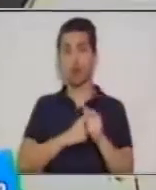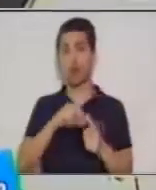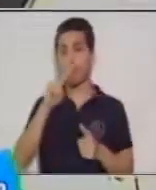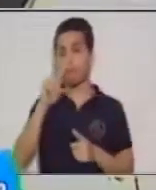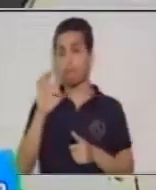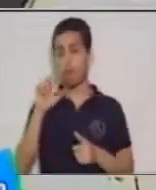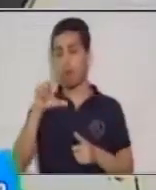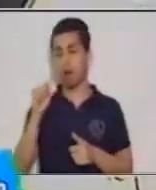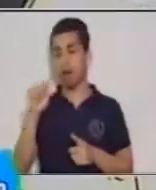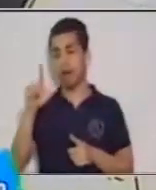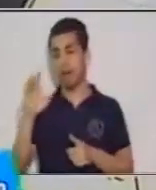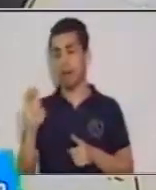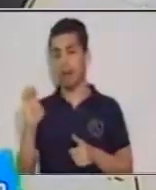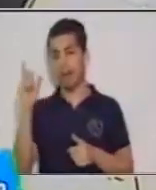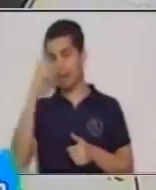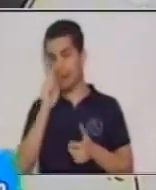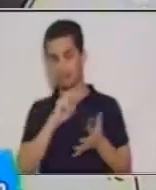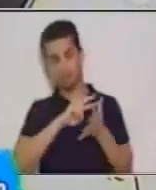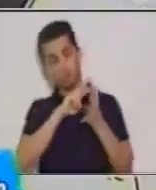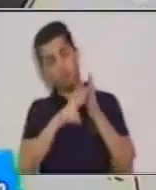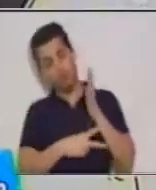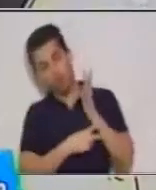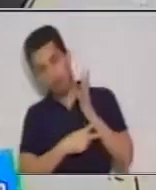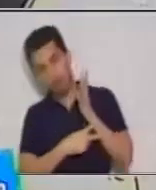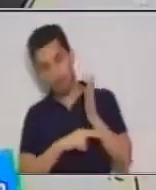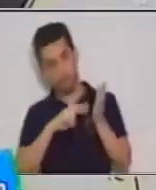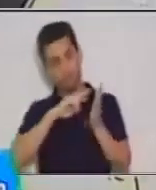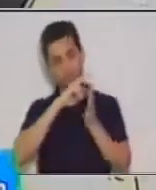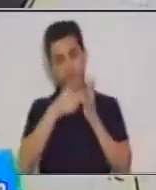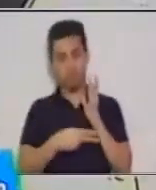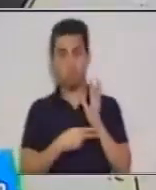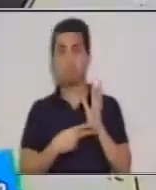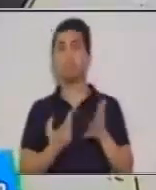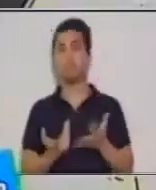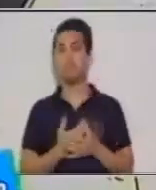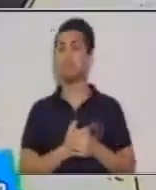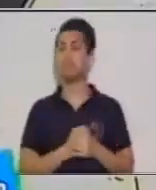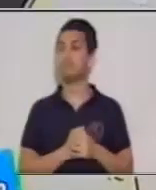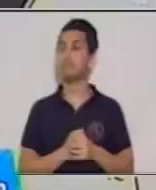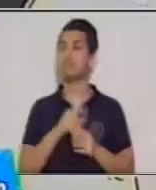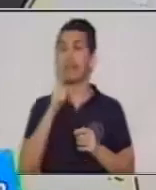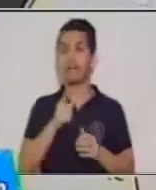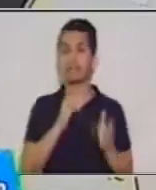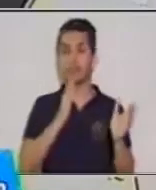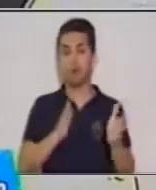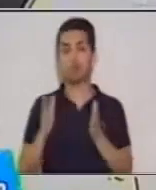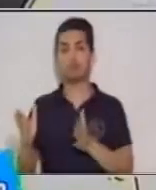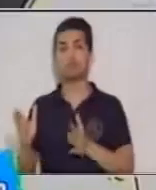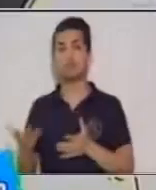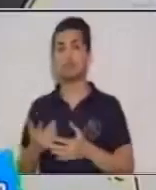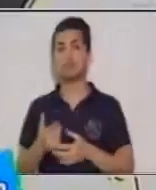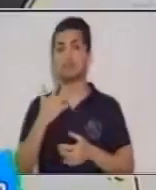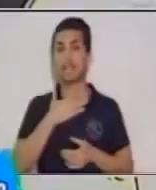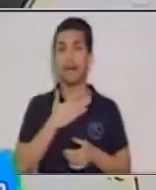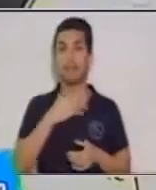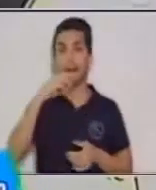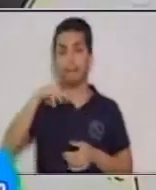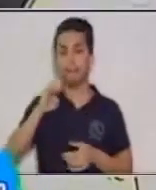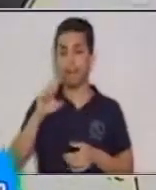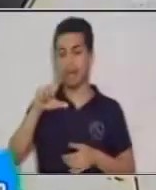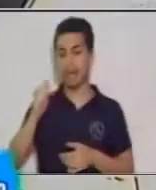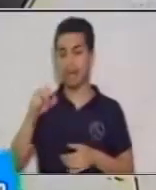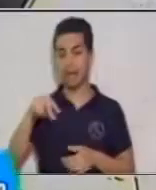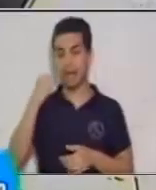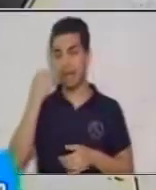vocales. Ese es el proceso. Entonces, de manera mecánica, vemos un objeto o reconocemos una